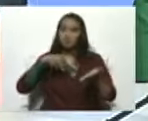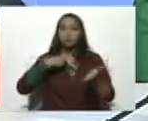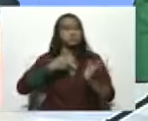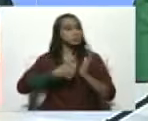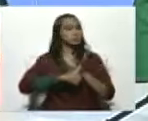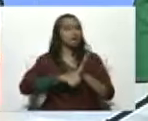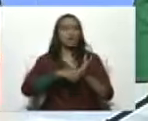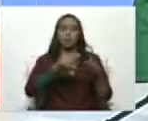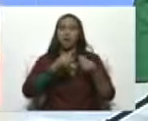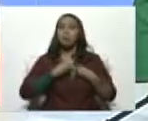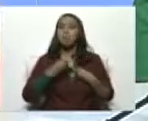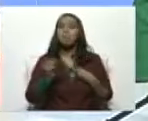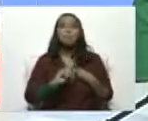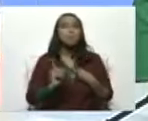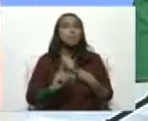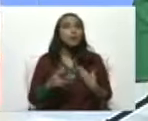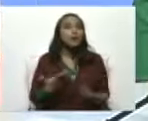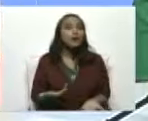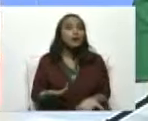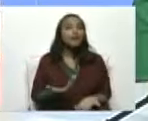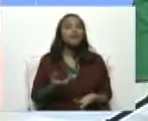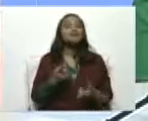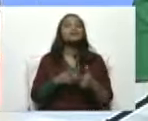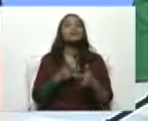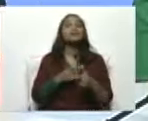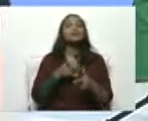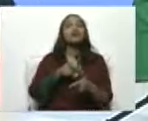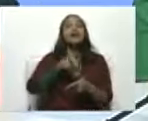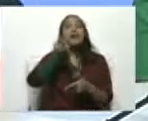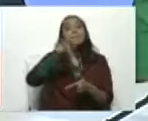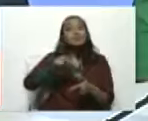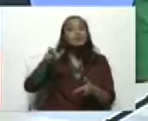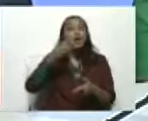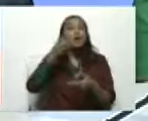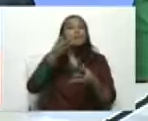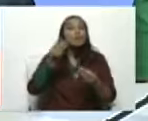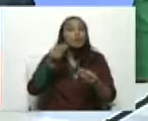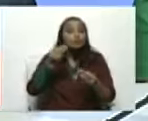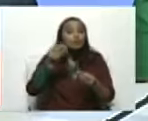¿Y saben cuántos millones de venezolanos no podían leer y no sabían leer y escribir?